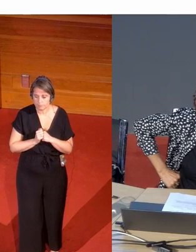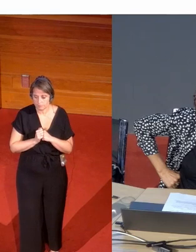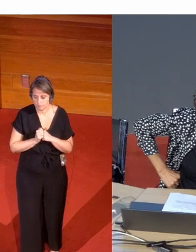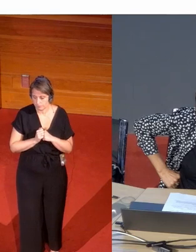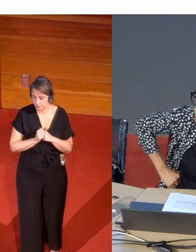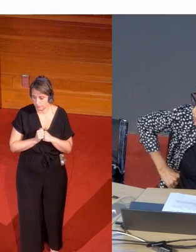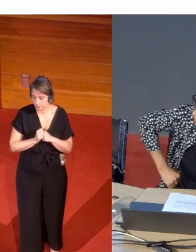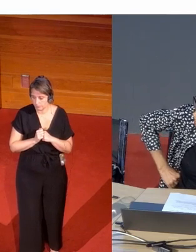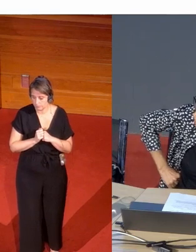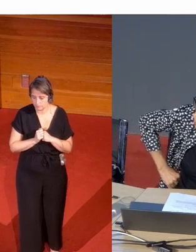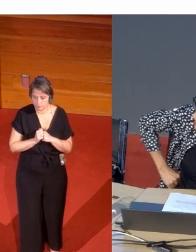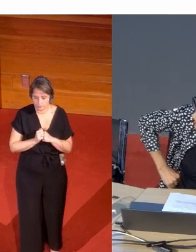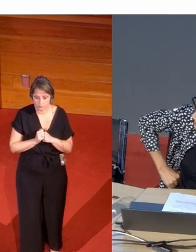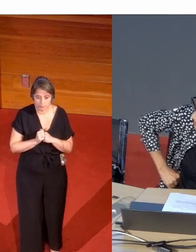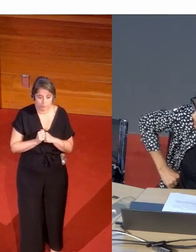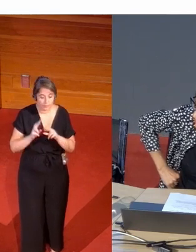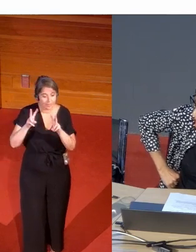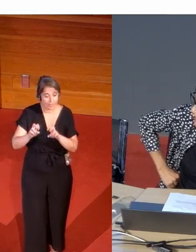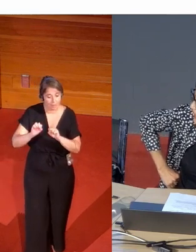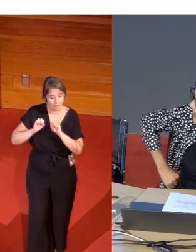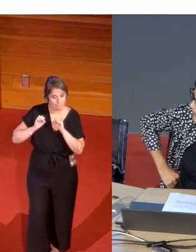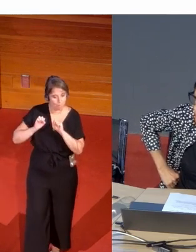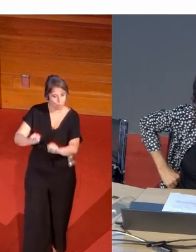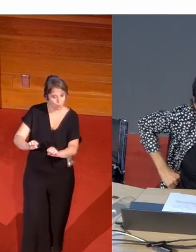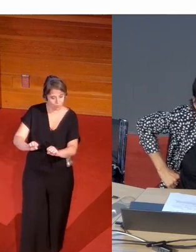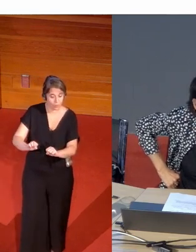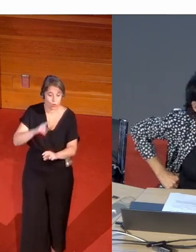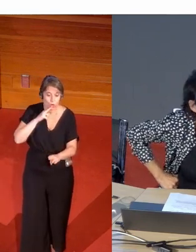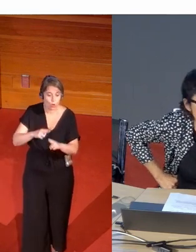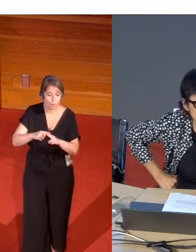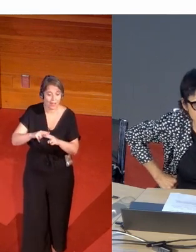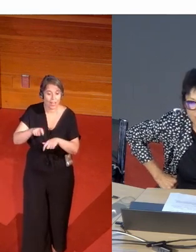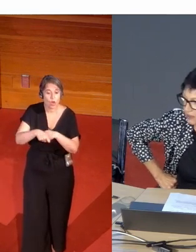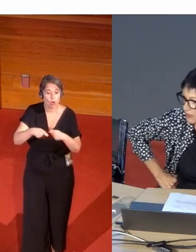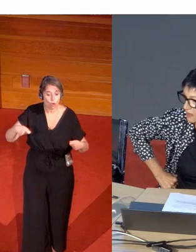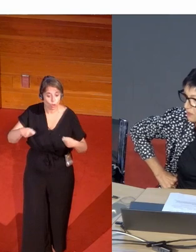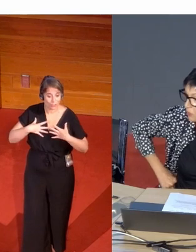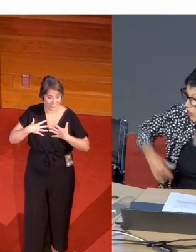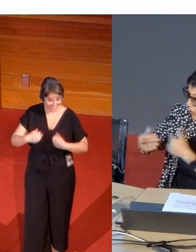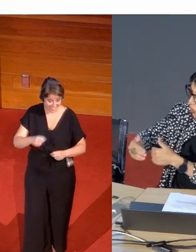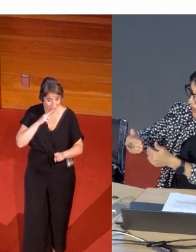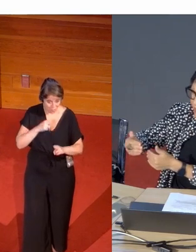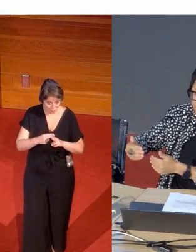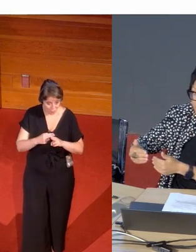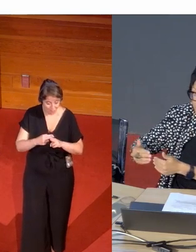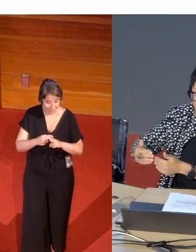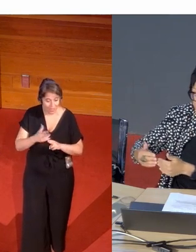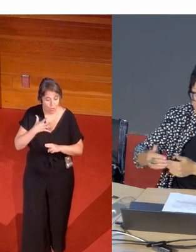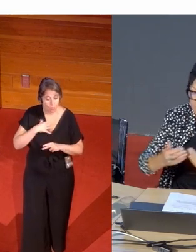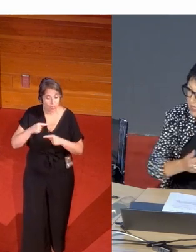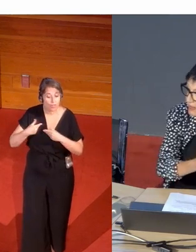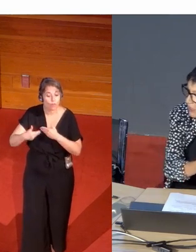HM a lo mejor el cordón sanitario a la larga es contraproducente porque lo que hace